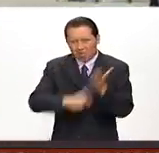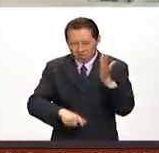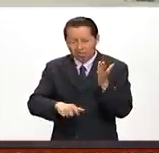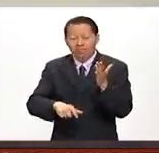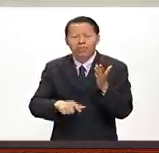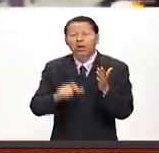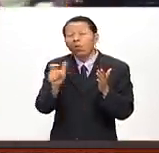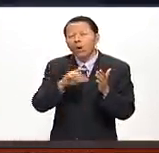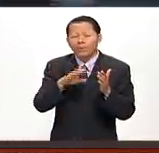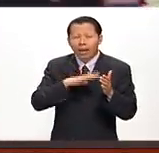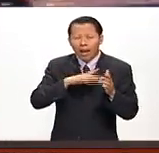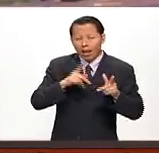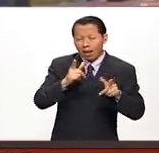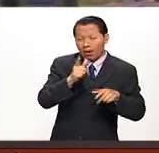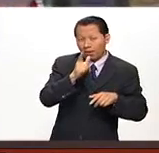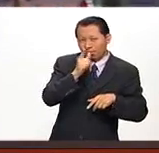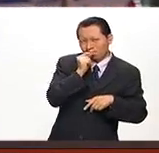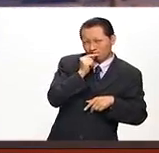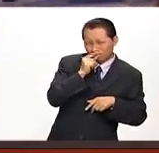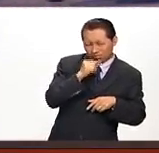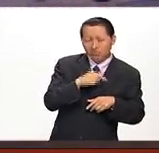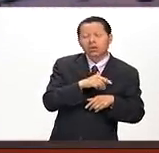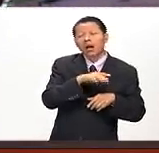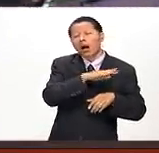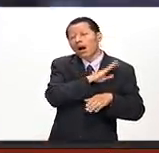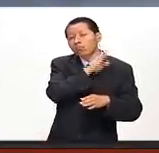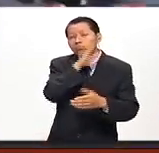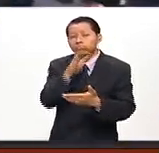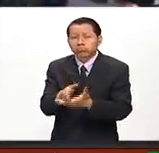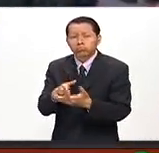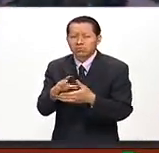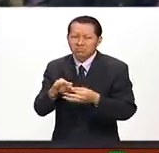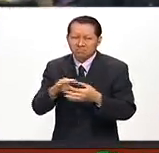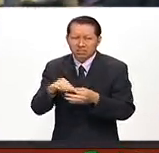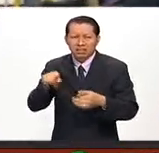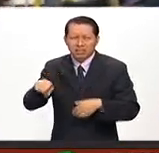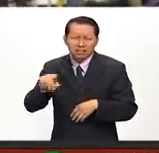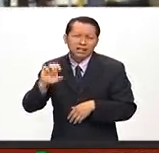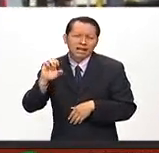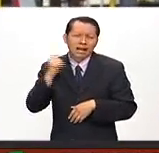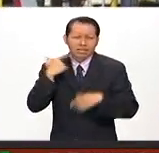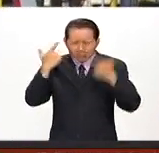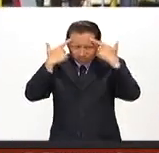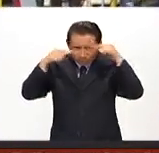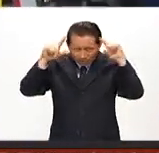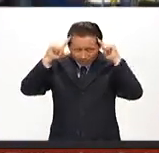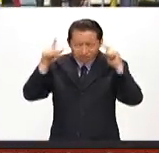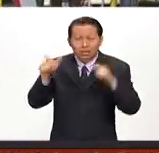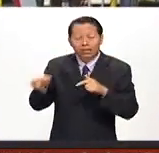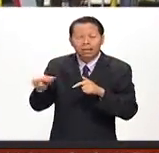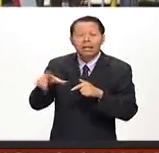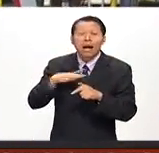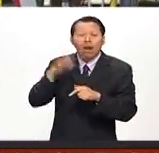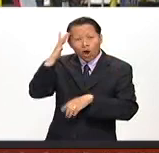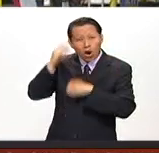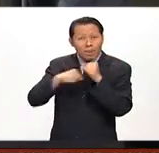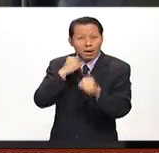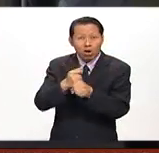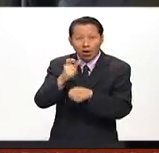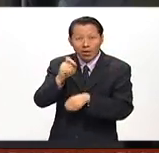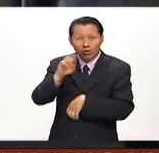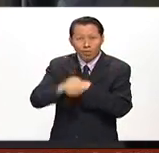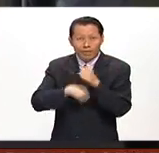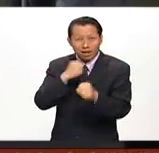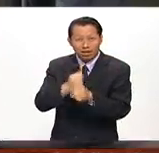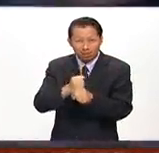agresor identificado como Gavin Eugene Long, un antiguo infante de Marina que ese mismo día cumplía 29 años, abrió fuego contra